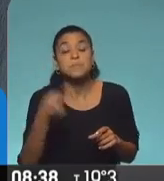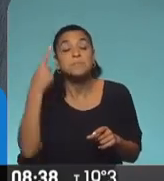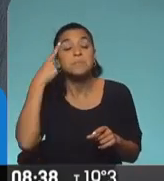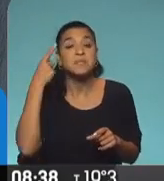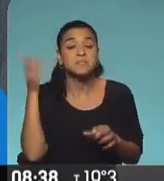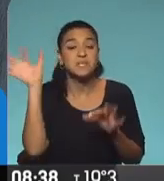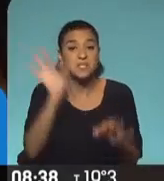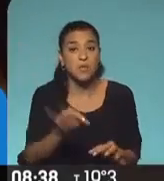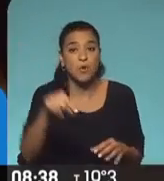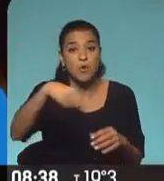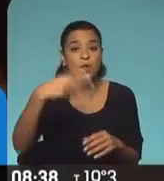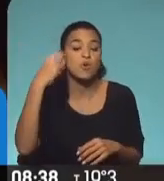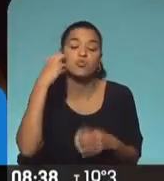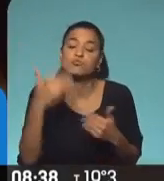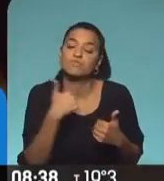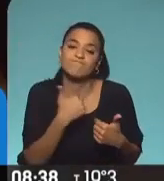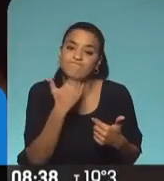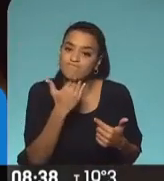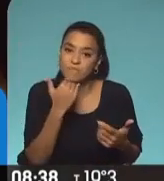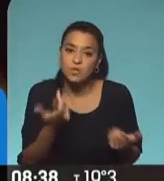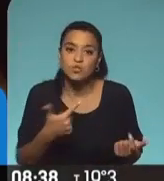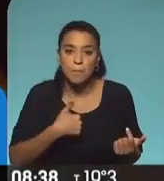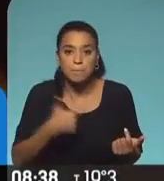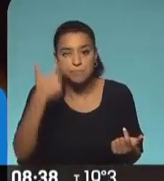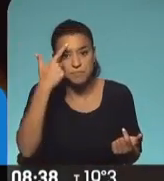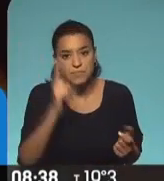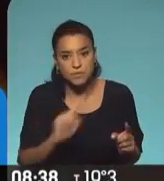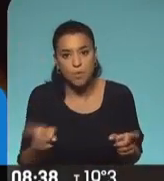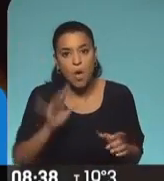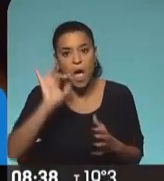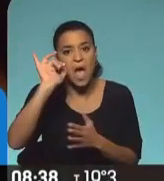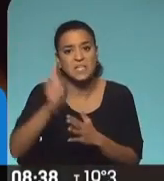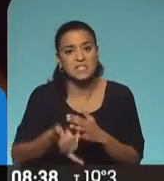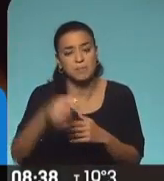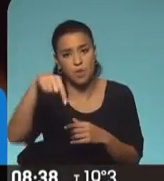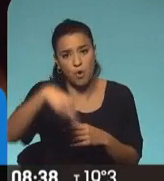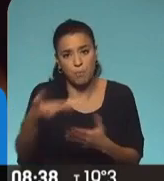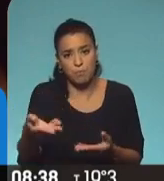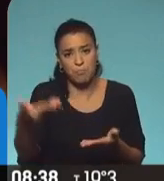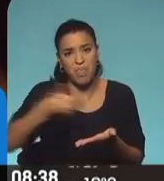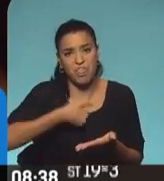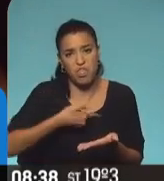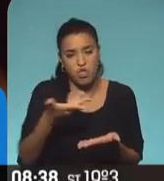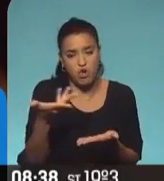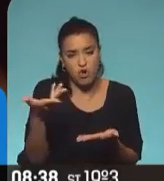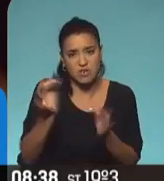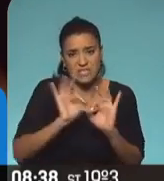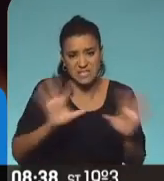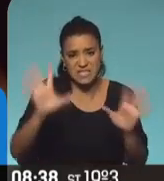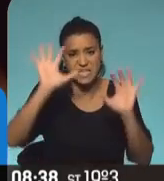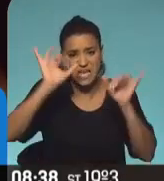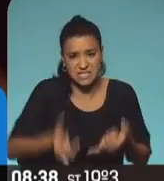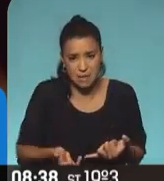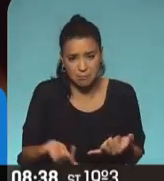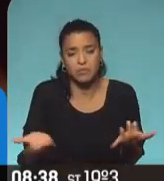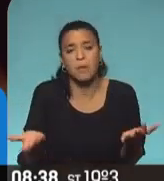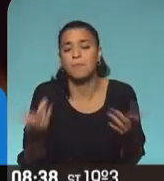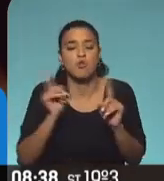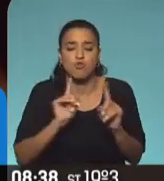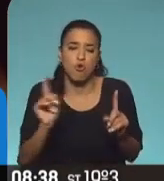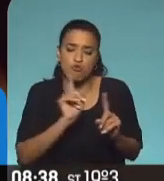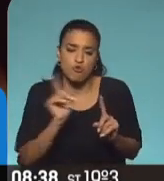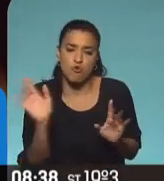pues desconozco yo creo que no vamos a aceptarla hoy el pedido de licencia pero no no no